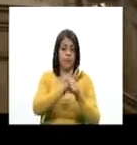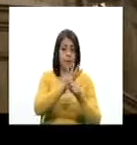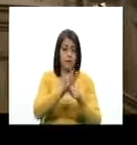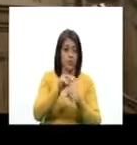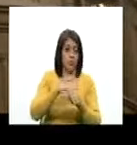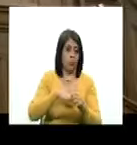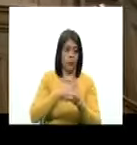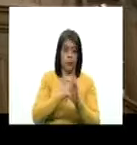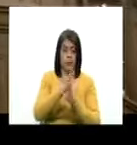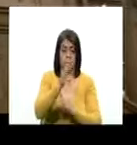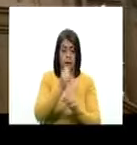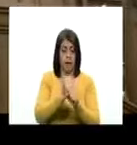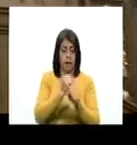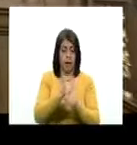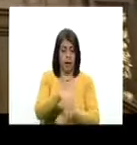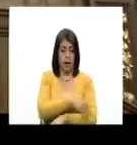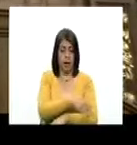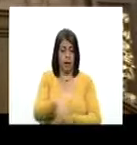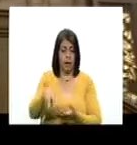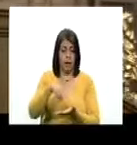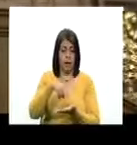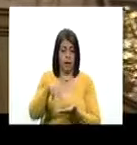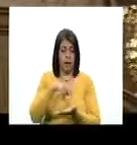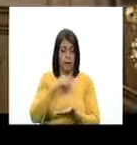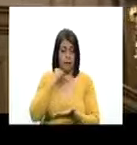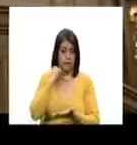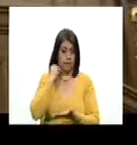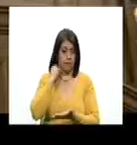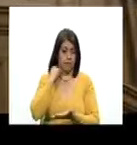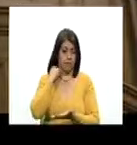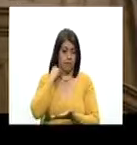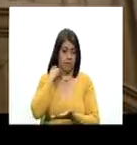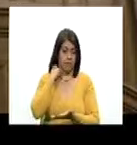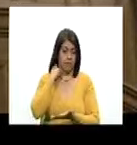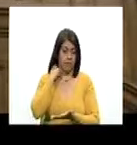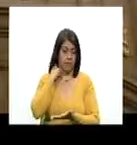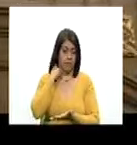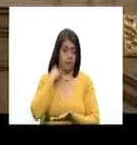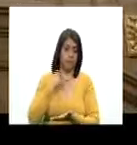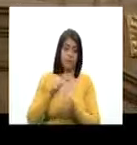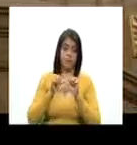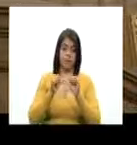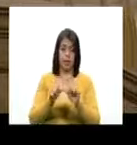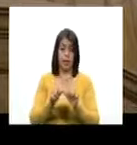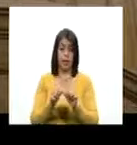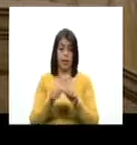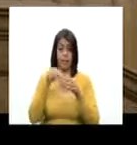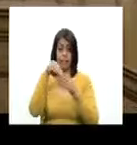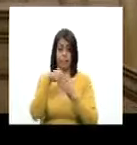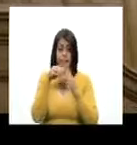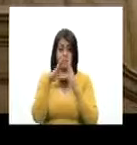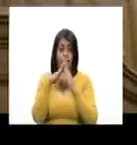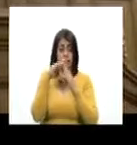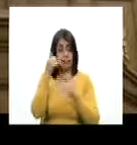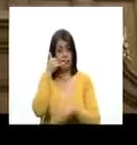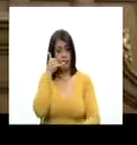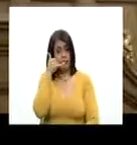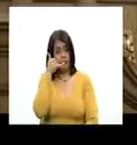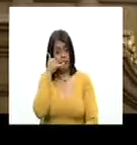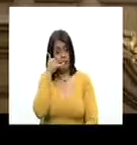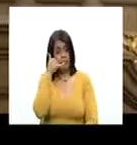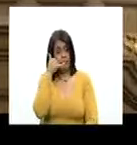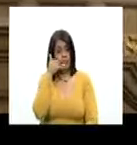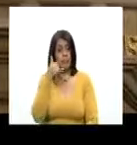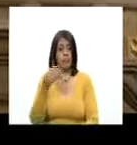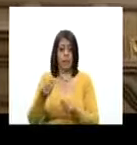pude seguir trabajando en las calles bailando. Yo era artista callejero, bailaba la gorra. Y me quedé encerrado con un celular, un S7